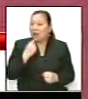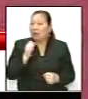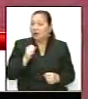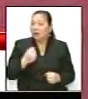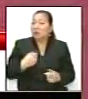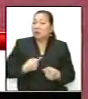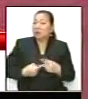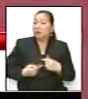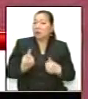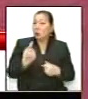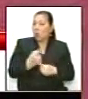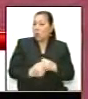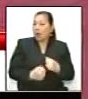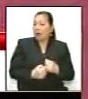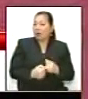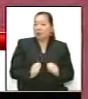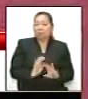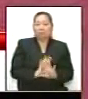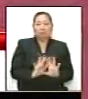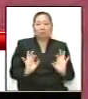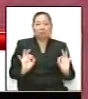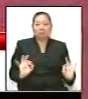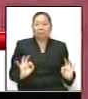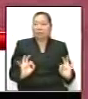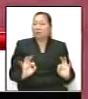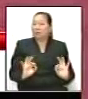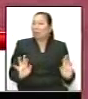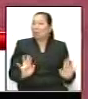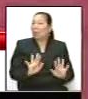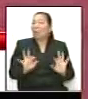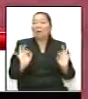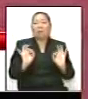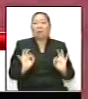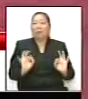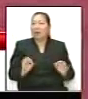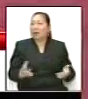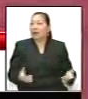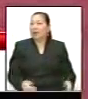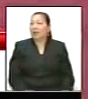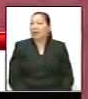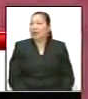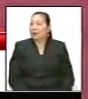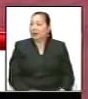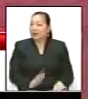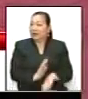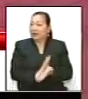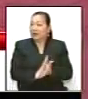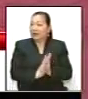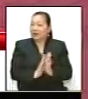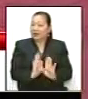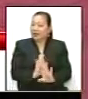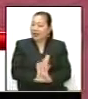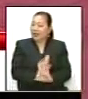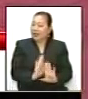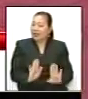voy a volver acá un año y van a ver ustedes un cambio sustancial en todo esto. Y no ha pasado absolutamente nada.